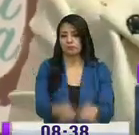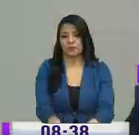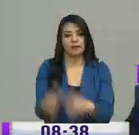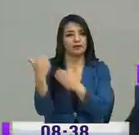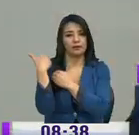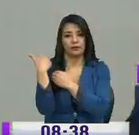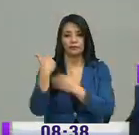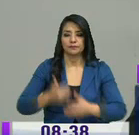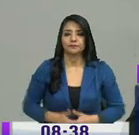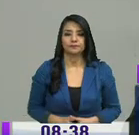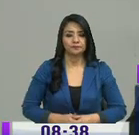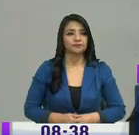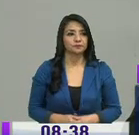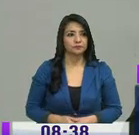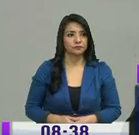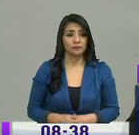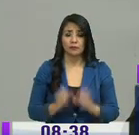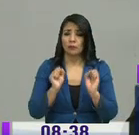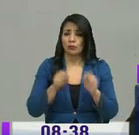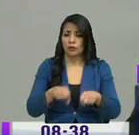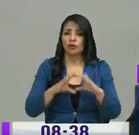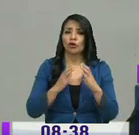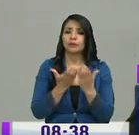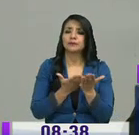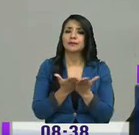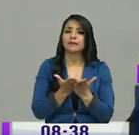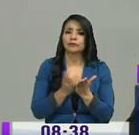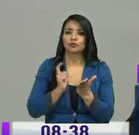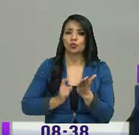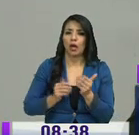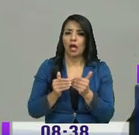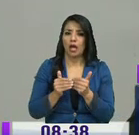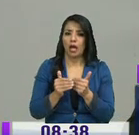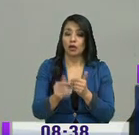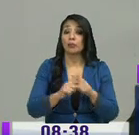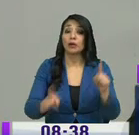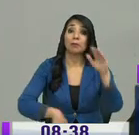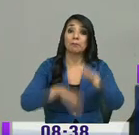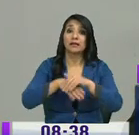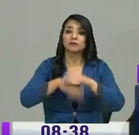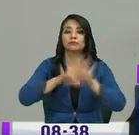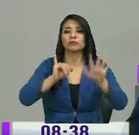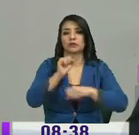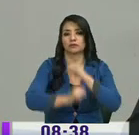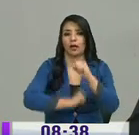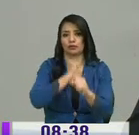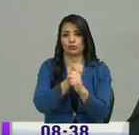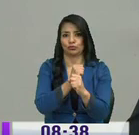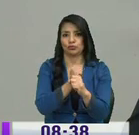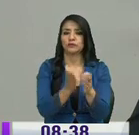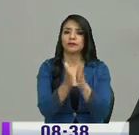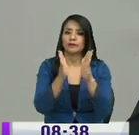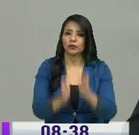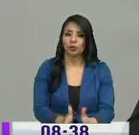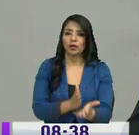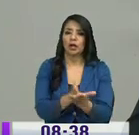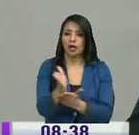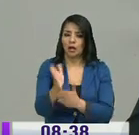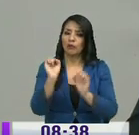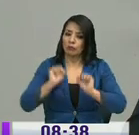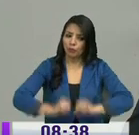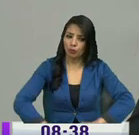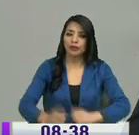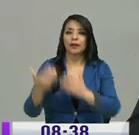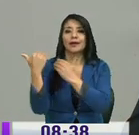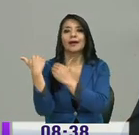cargo. Sí se puede otorgar una comisión de servicio sin remuneración por un periodo máximo de 6 años a un servidor de carrera para ejercer